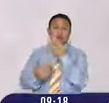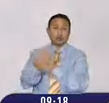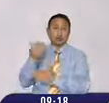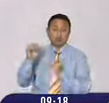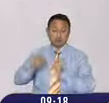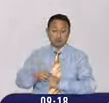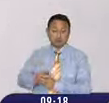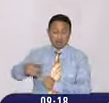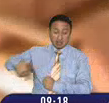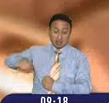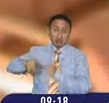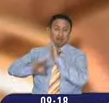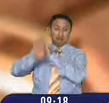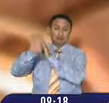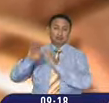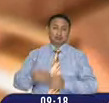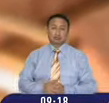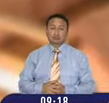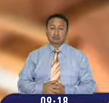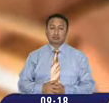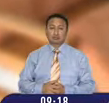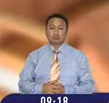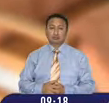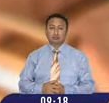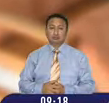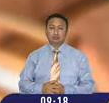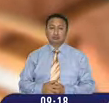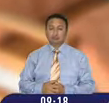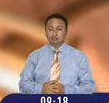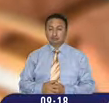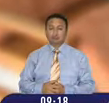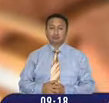para poder salir adelante. Informó Valeria Navarro.